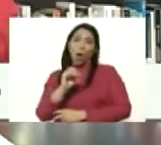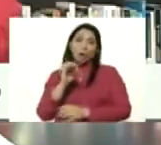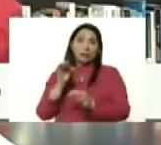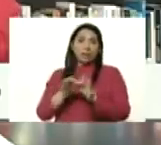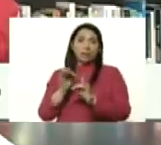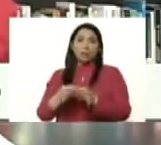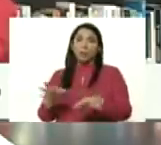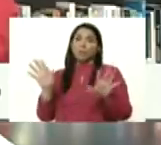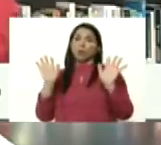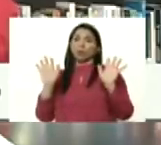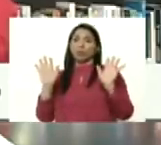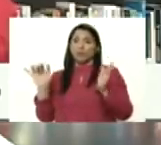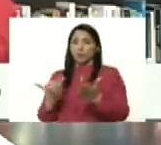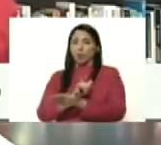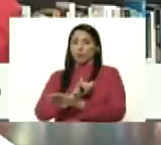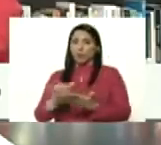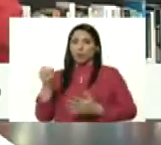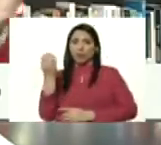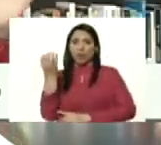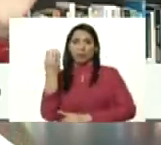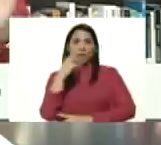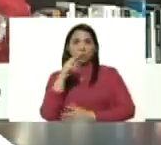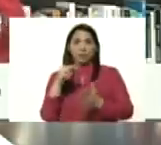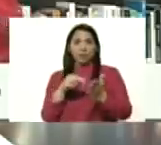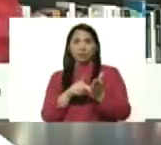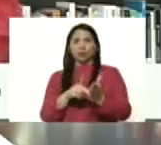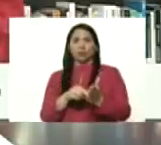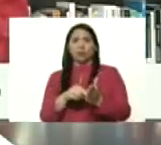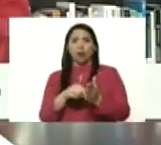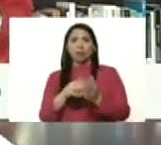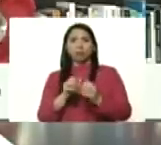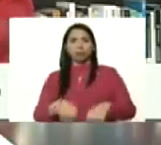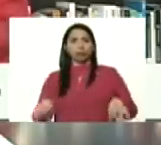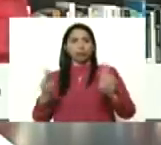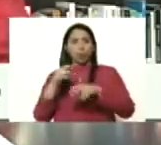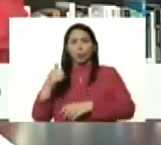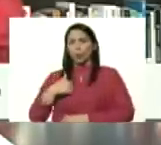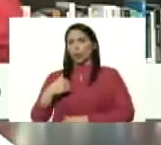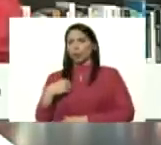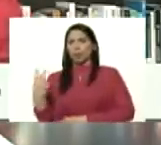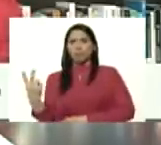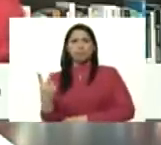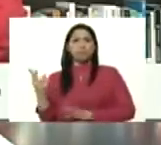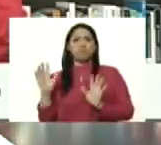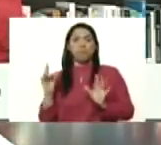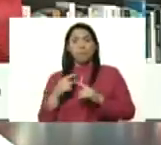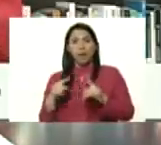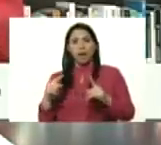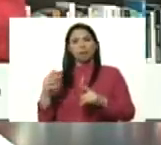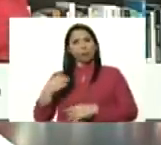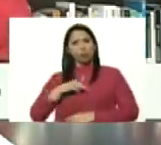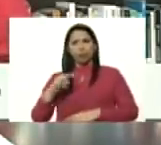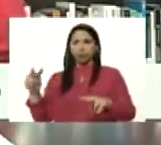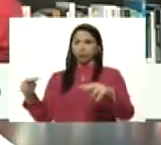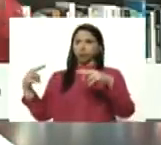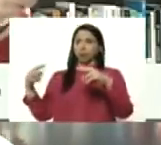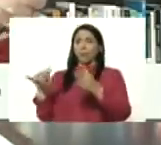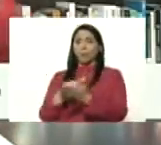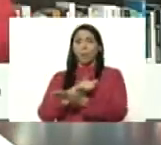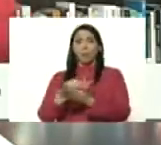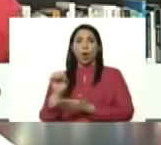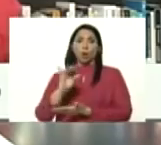si es posible, en Nueva York, en la Asamblea General de Naciones Unidas. En cualquiera de los dos, para que nos veamos en Nueva York o en